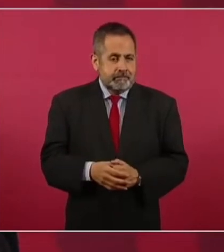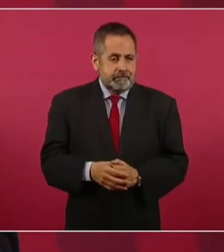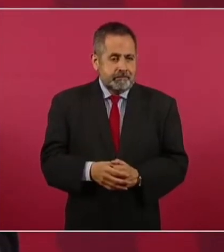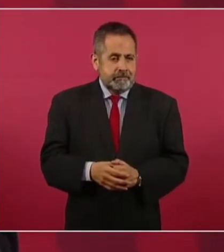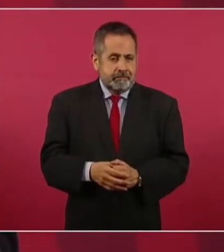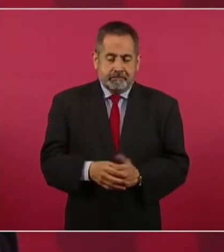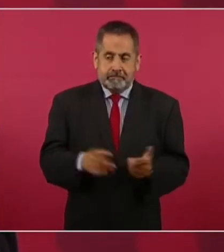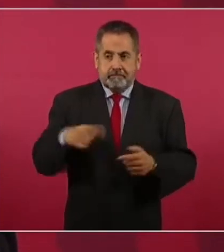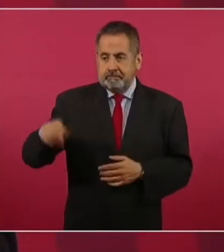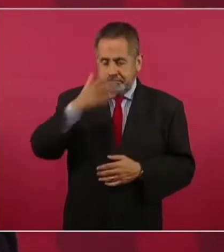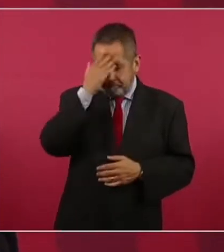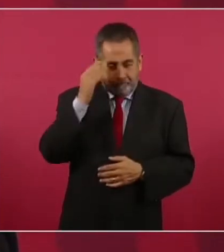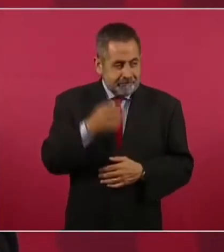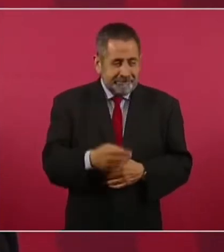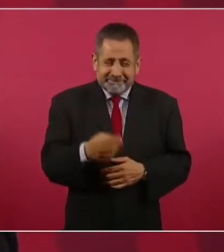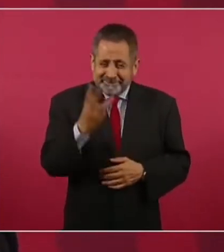No,